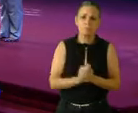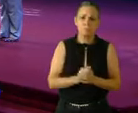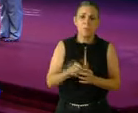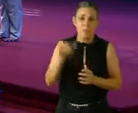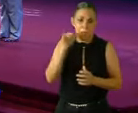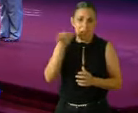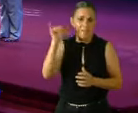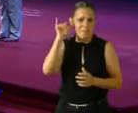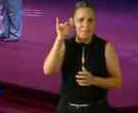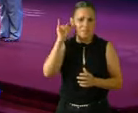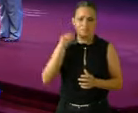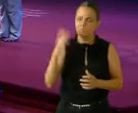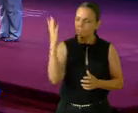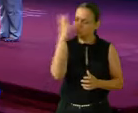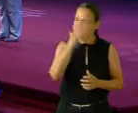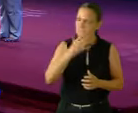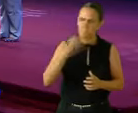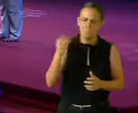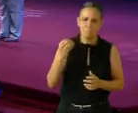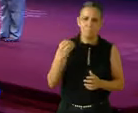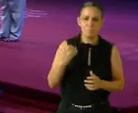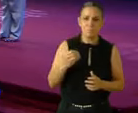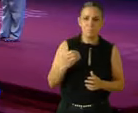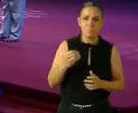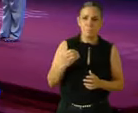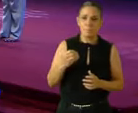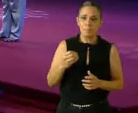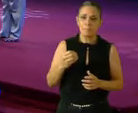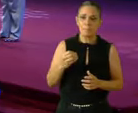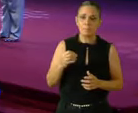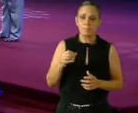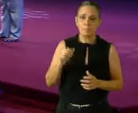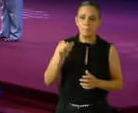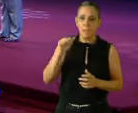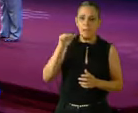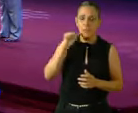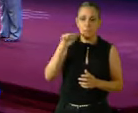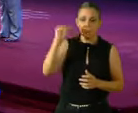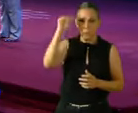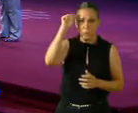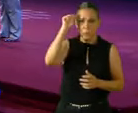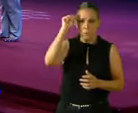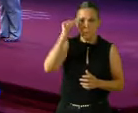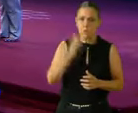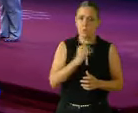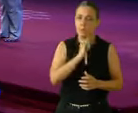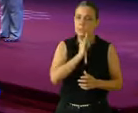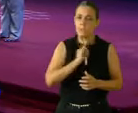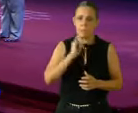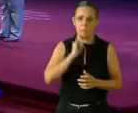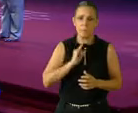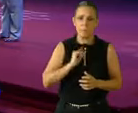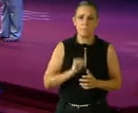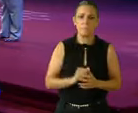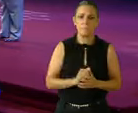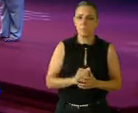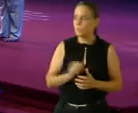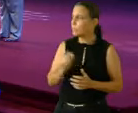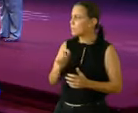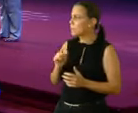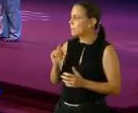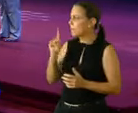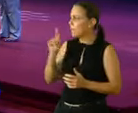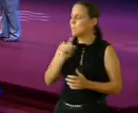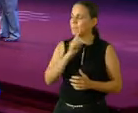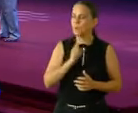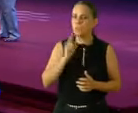espectacular y Dios lo permitió. Adultos solteros también tuvo el viernes su evento. Oye, Ramón, tú estás en todas ahí, qué chévere, Pastor